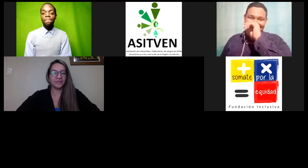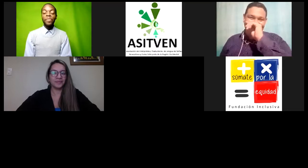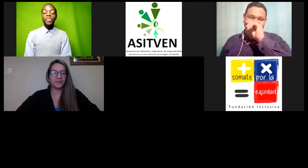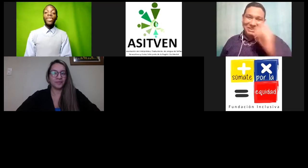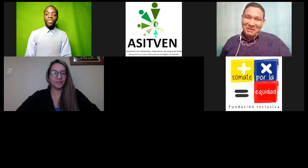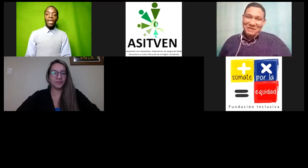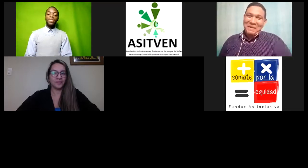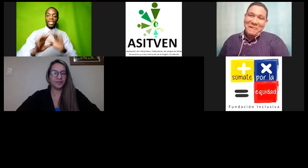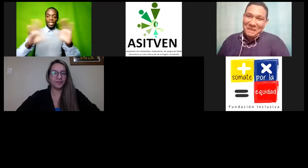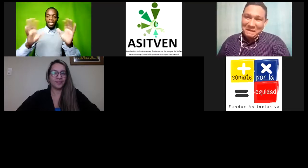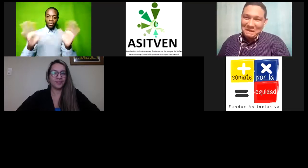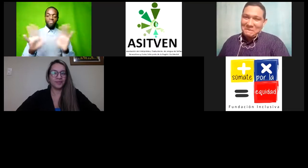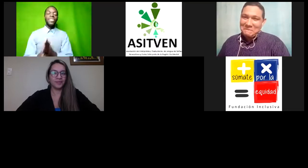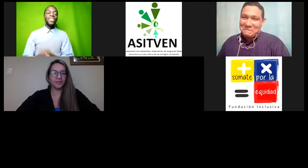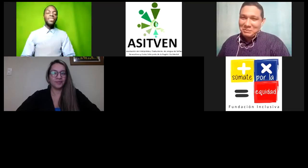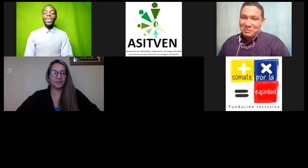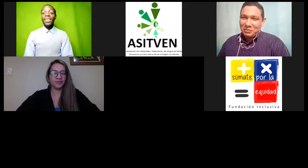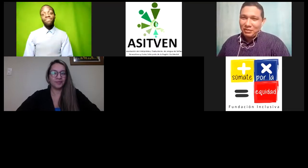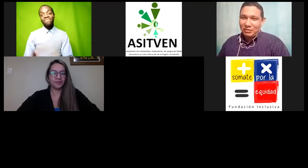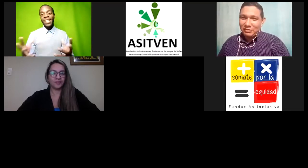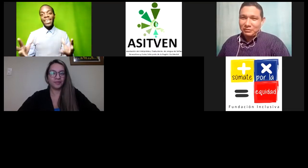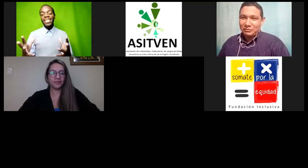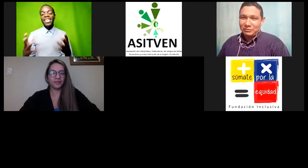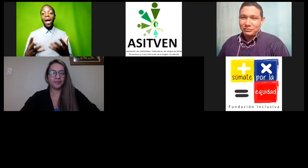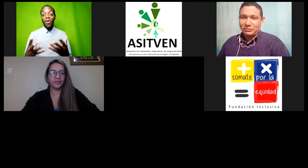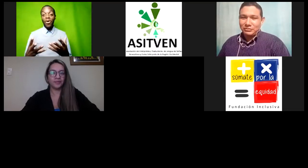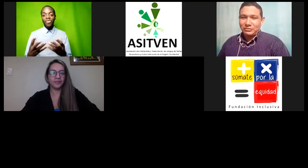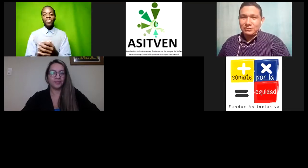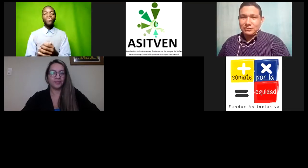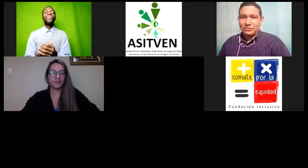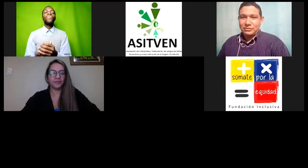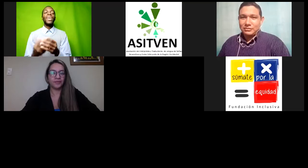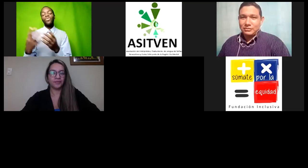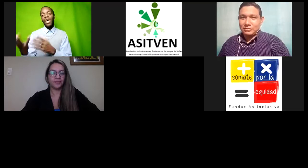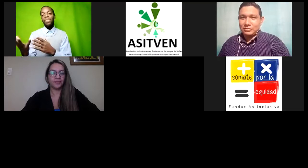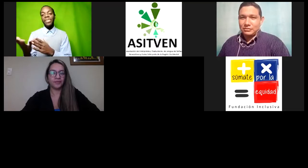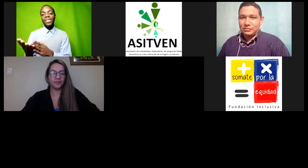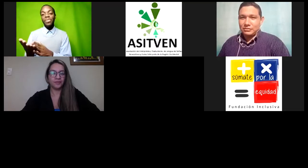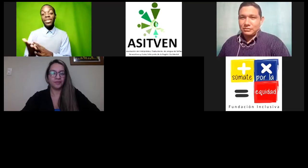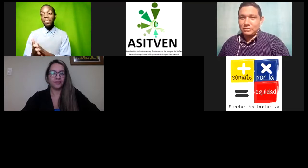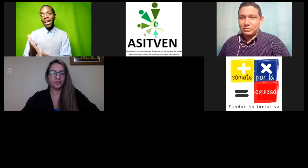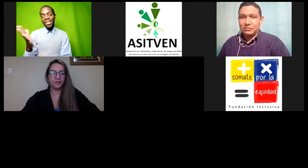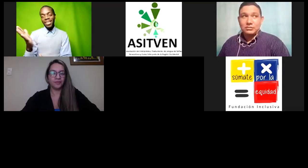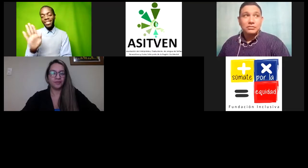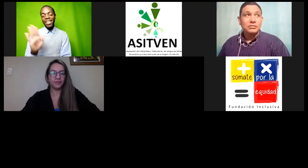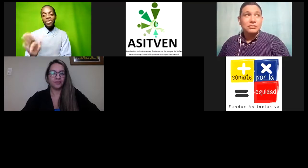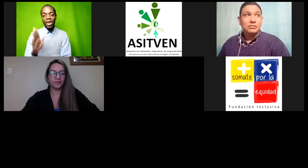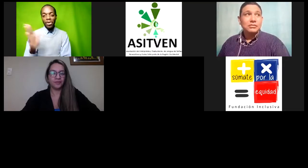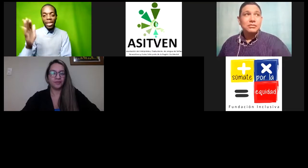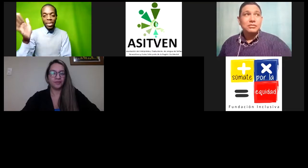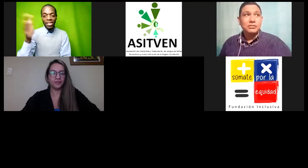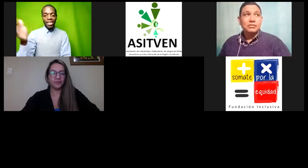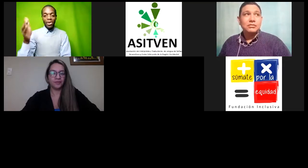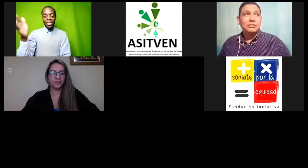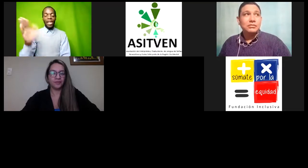actividad. Bien, bueno, sí, porque trabajo en una presidencia municipal y tenemos una rueda